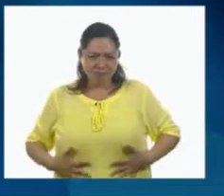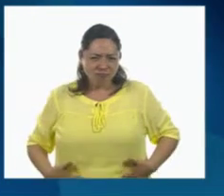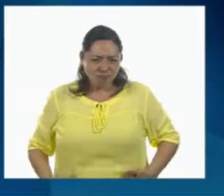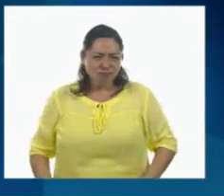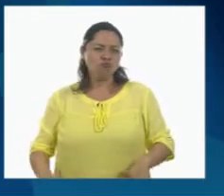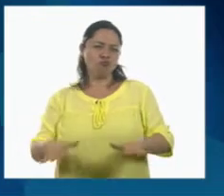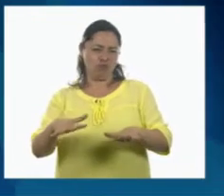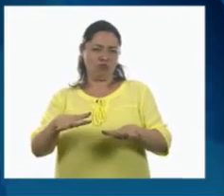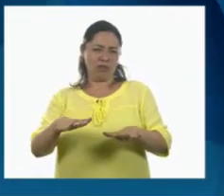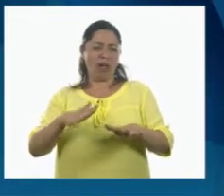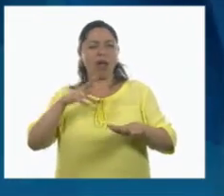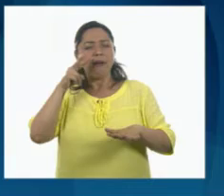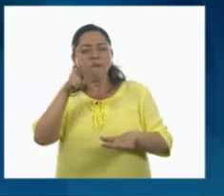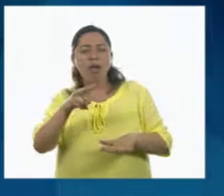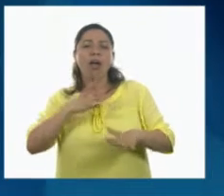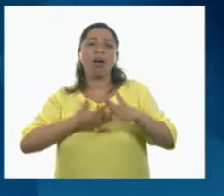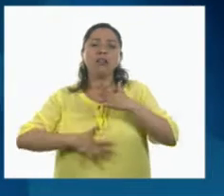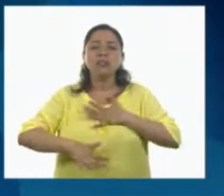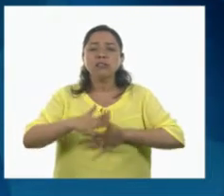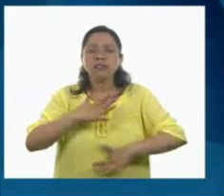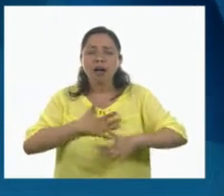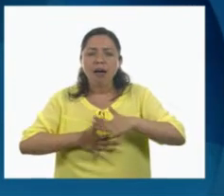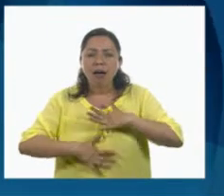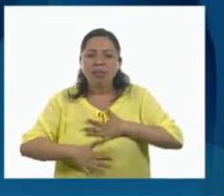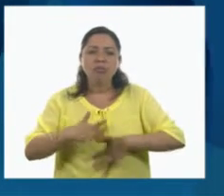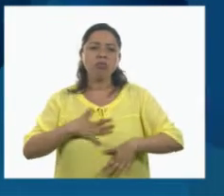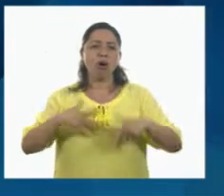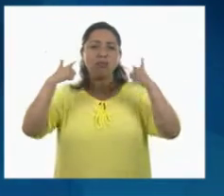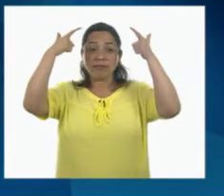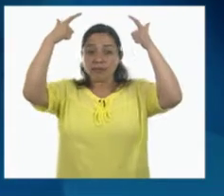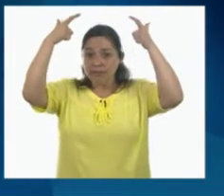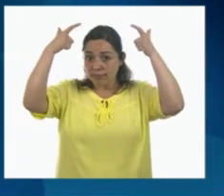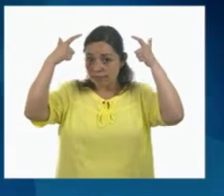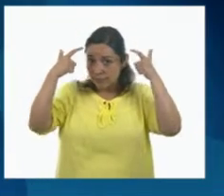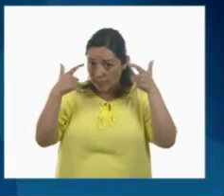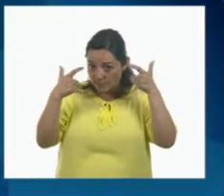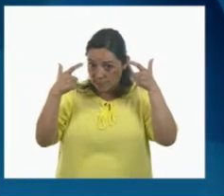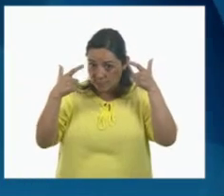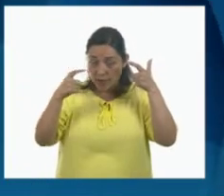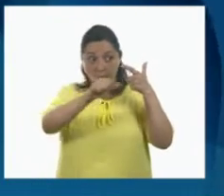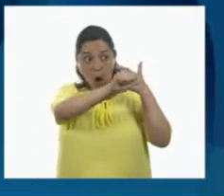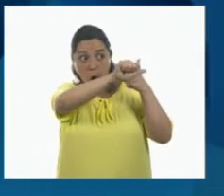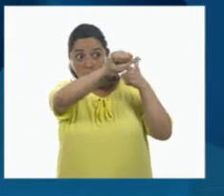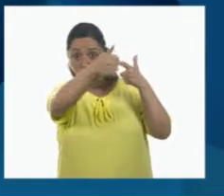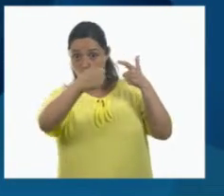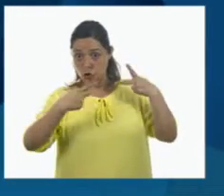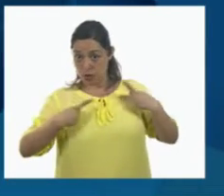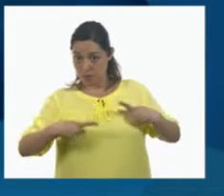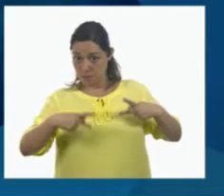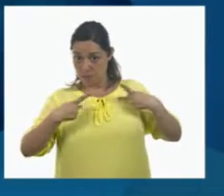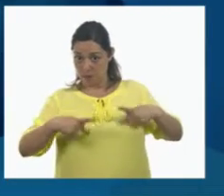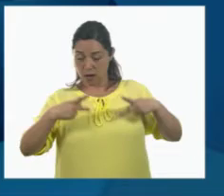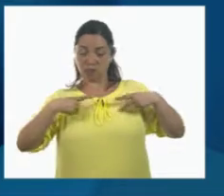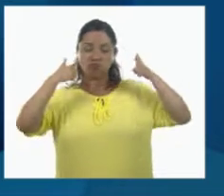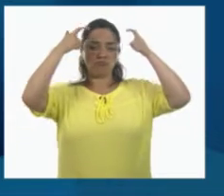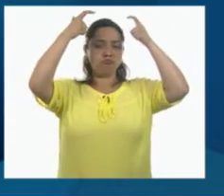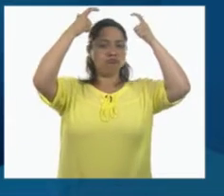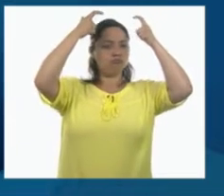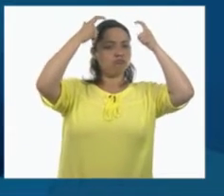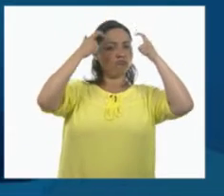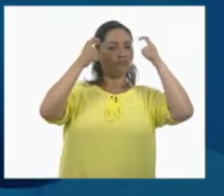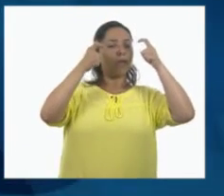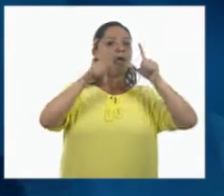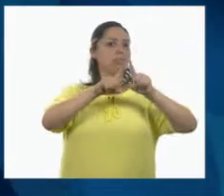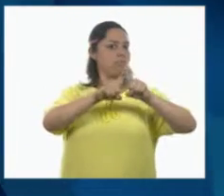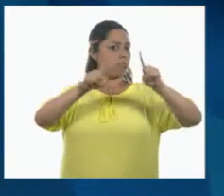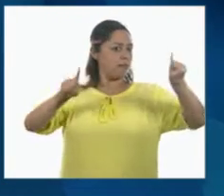ve cansado, tiene un sombrero muy diferente a los de los otros dos personajes que son varones que se encuentran